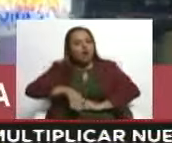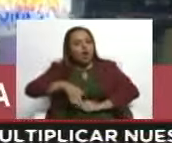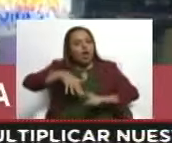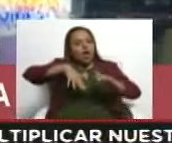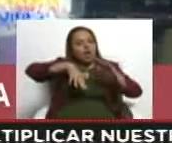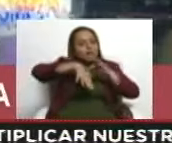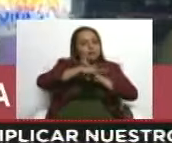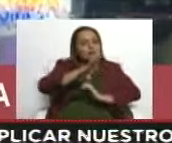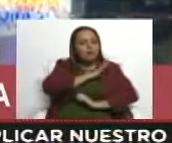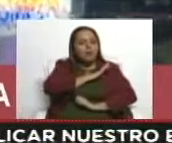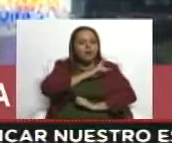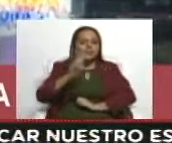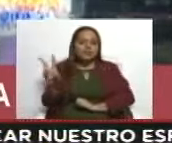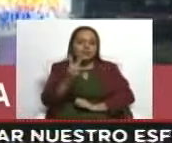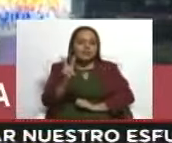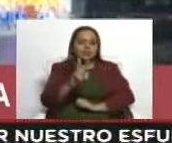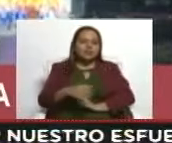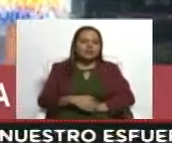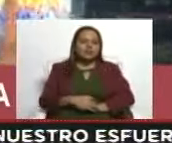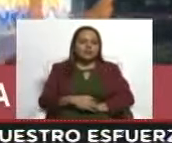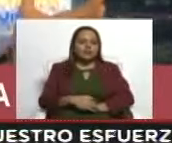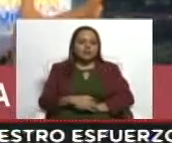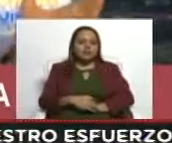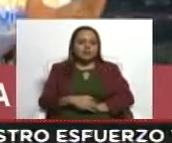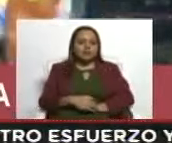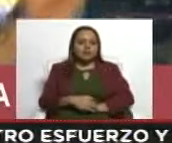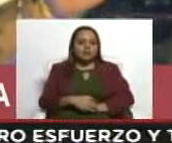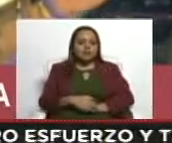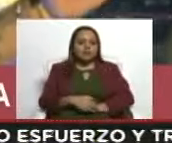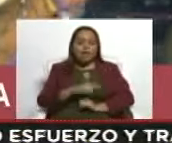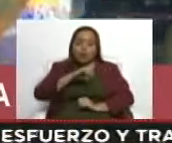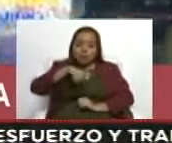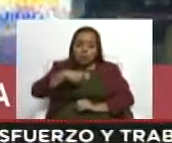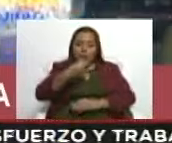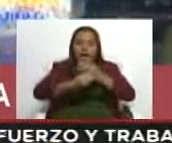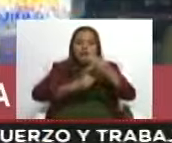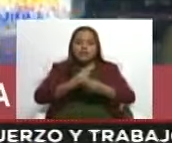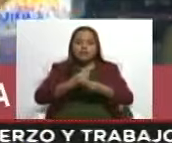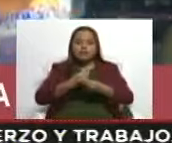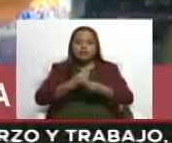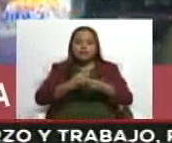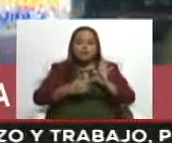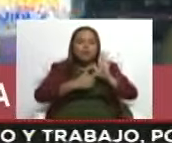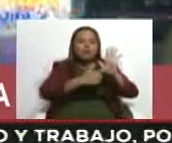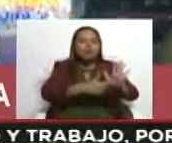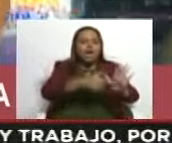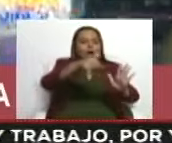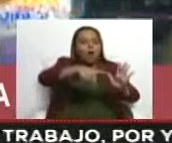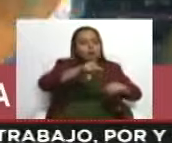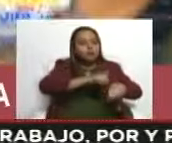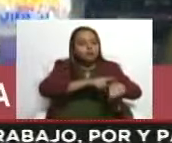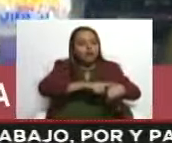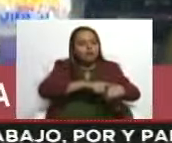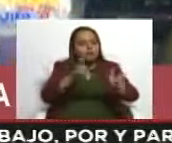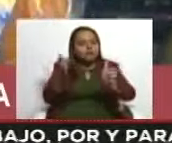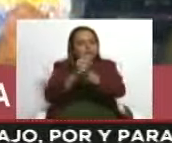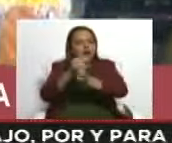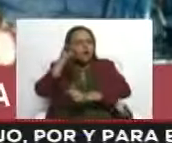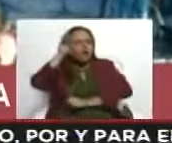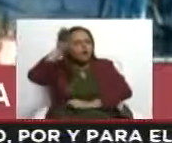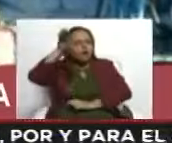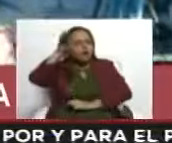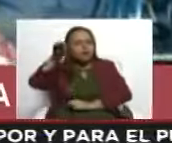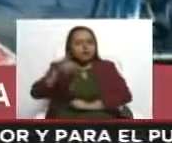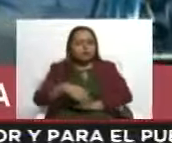somos. Y eso es lo único que nos puede hacer hablar en el presente, mirando hacia el futuro. Además, ir hacia el futuro